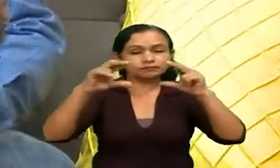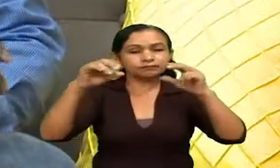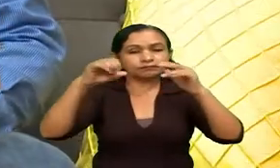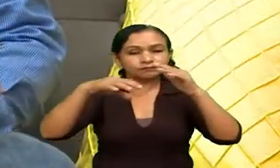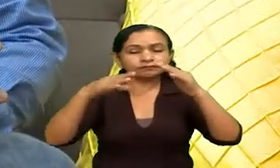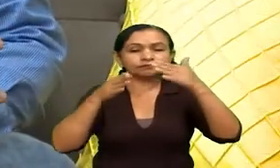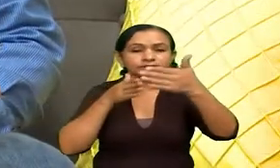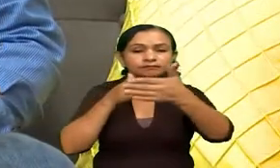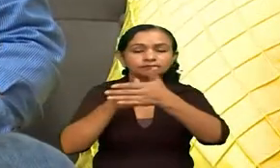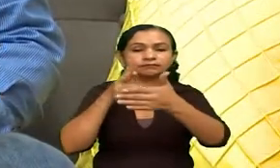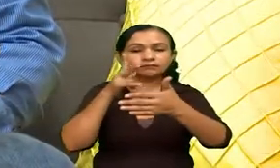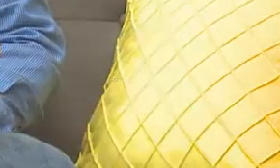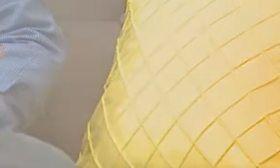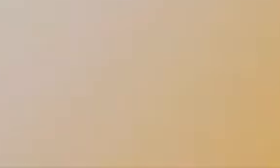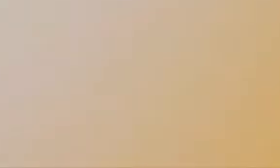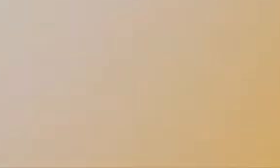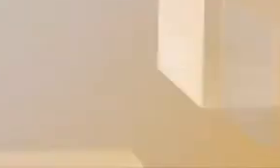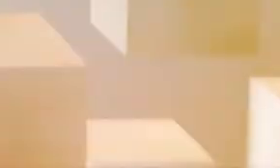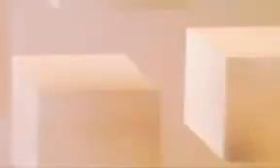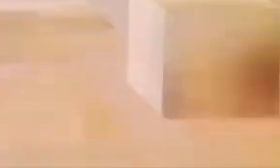pausa y ya volvemos.